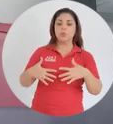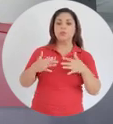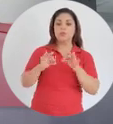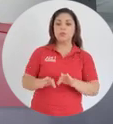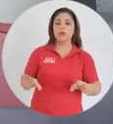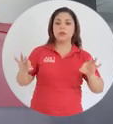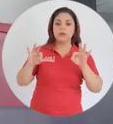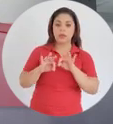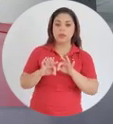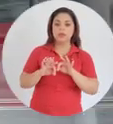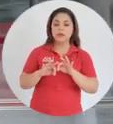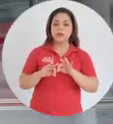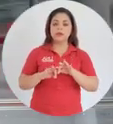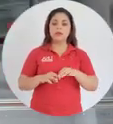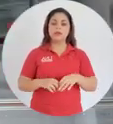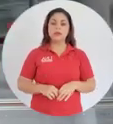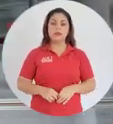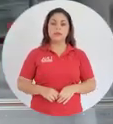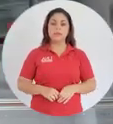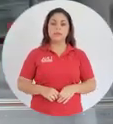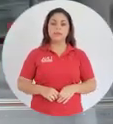es fundamental.